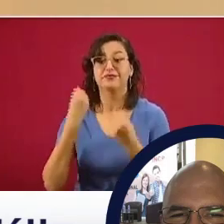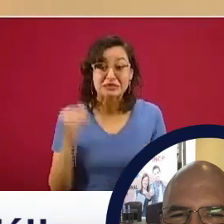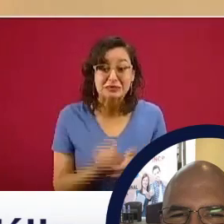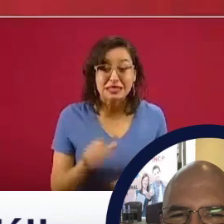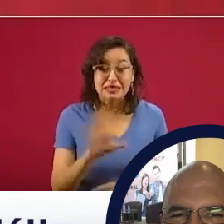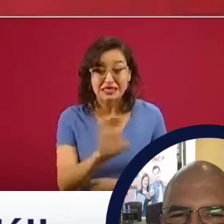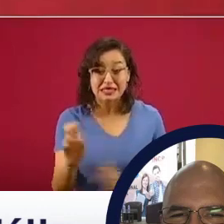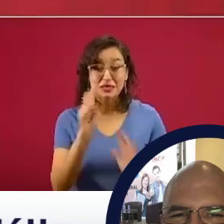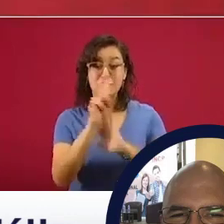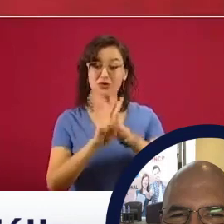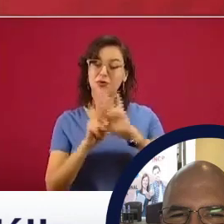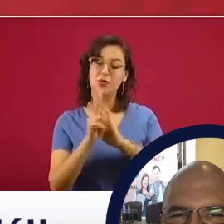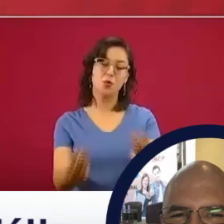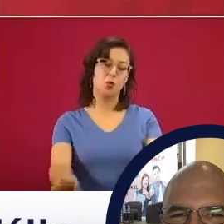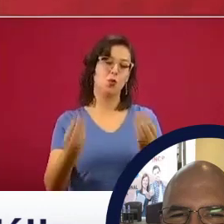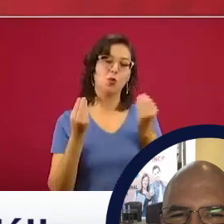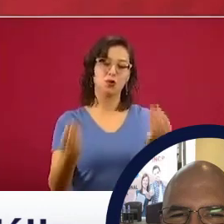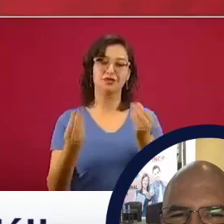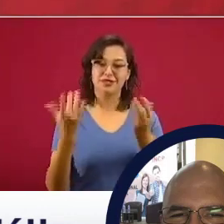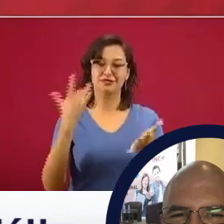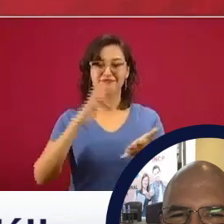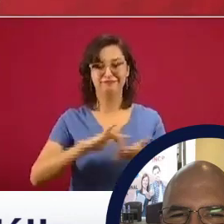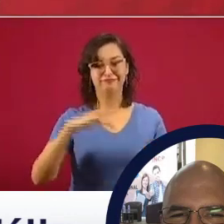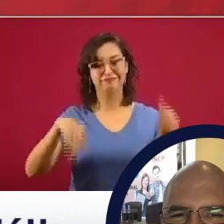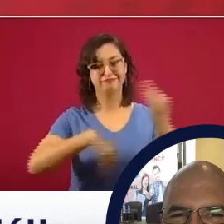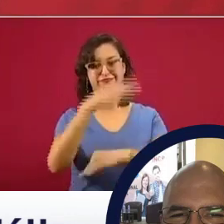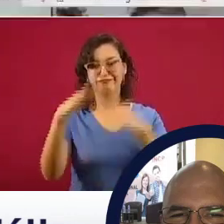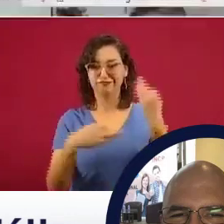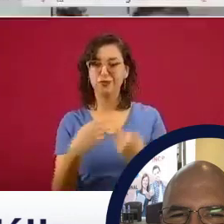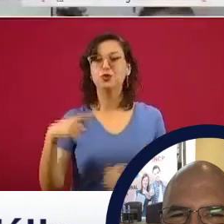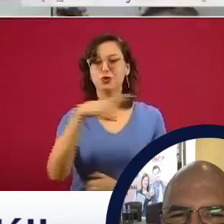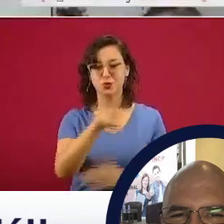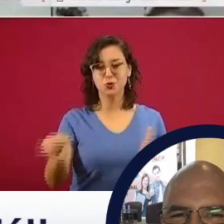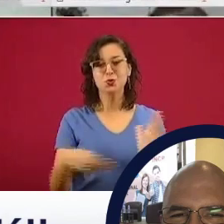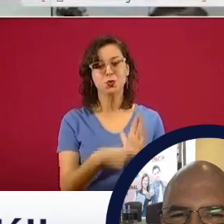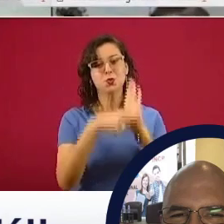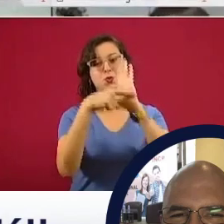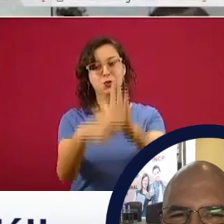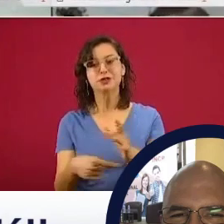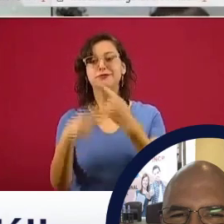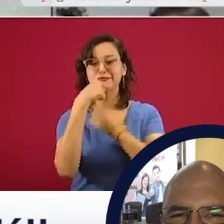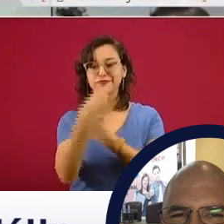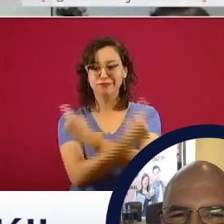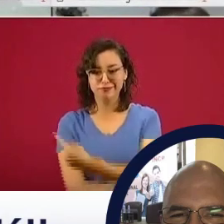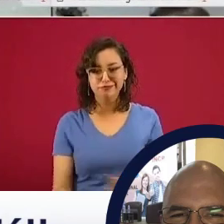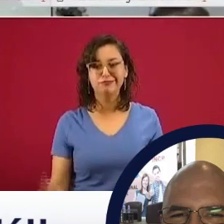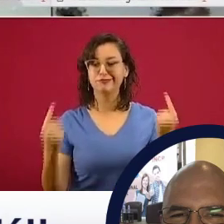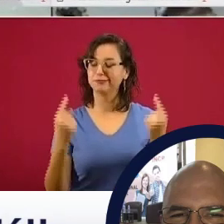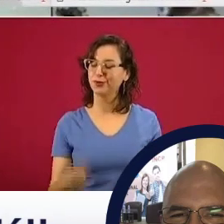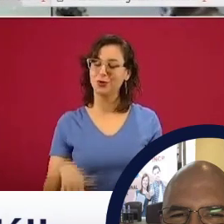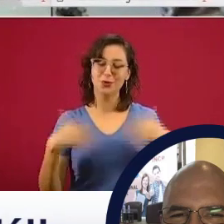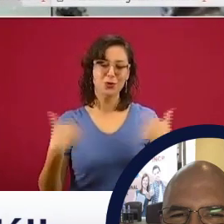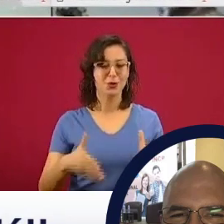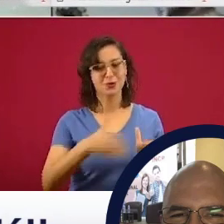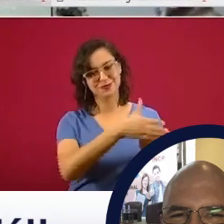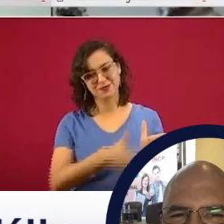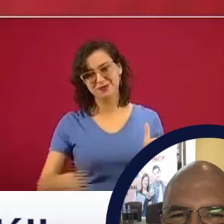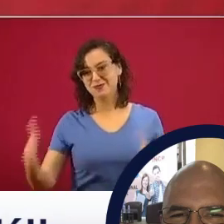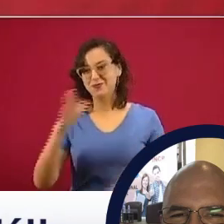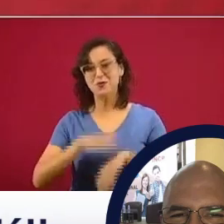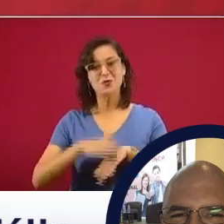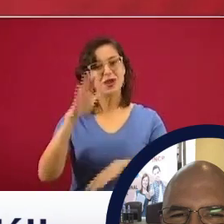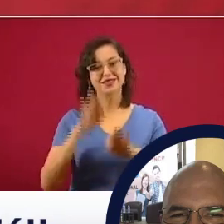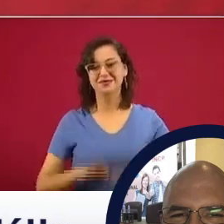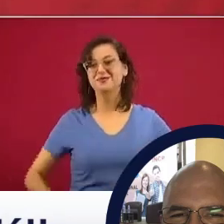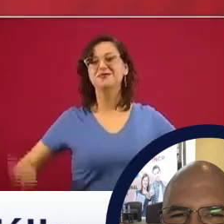pegados unos a otros, ¿no? Para las juntas, para los seminarios, para las reuniones. Yo que soy rotario, es